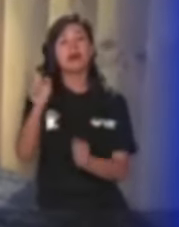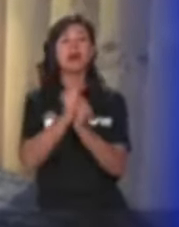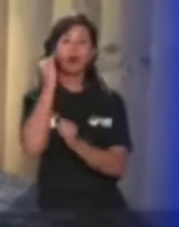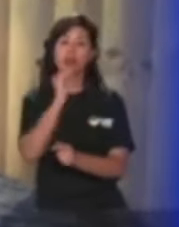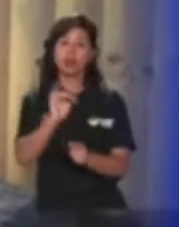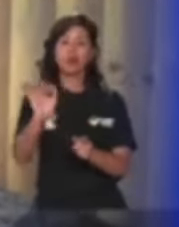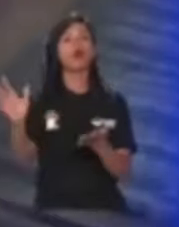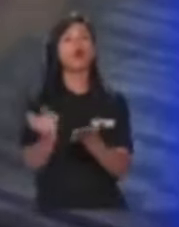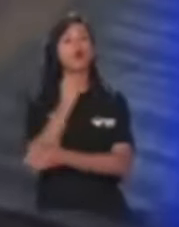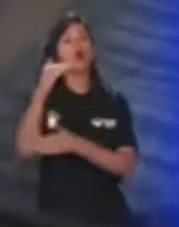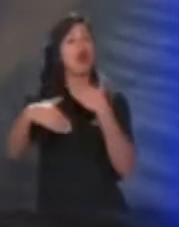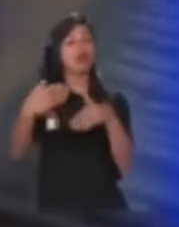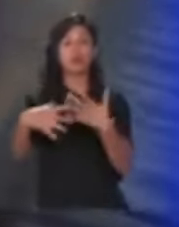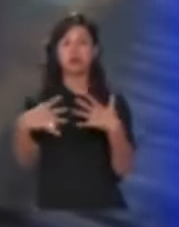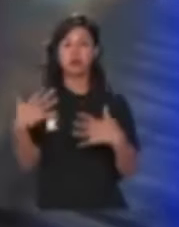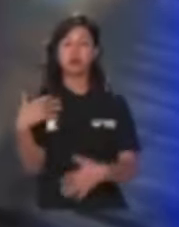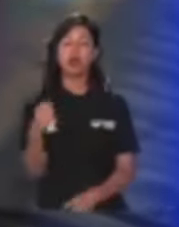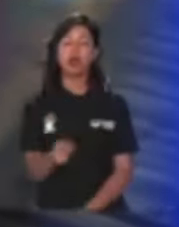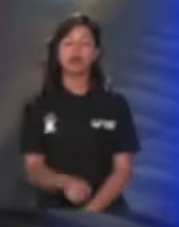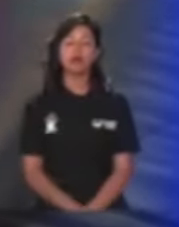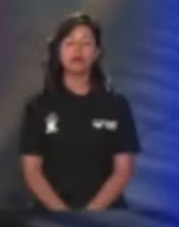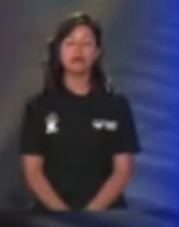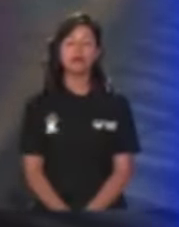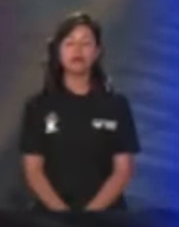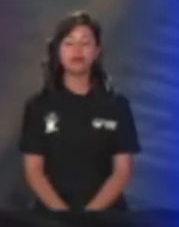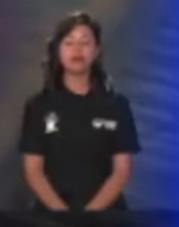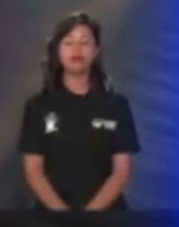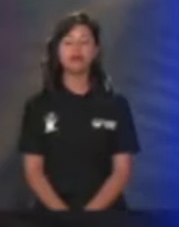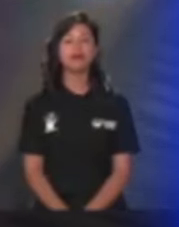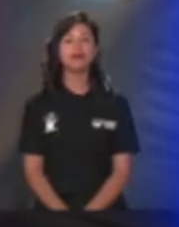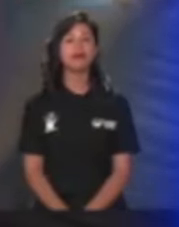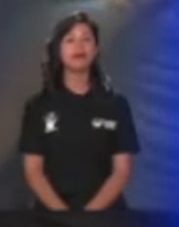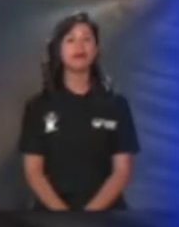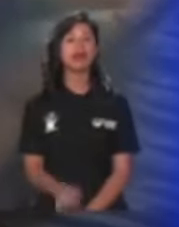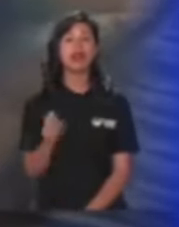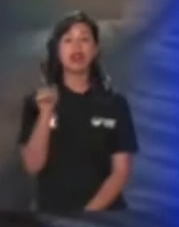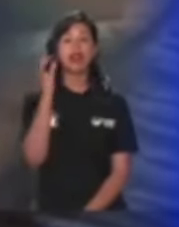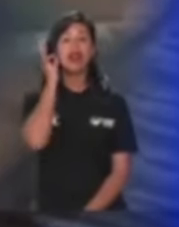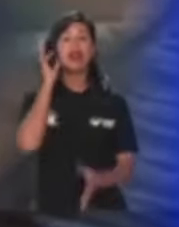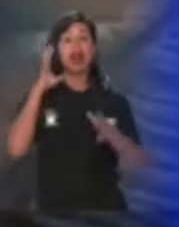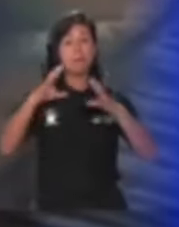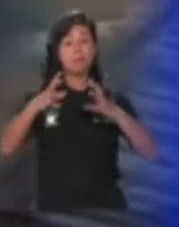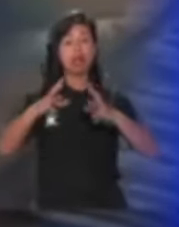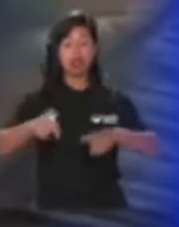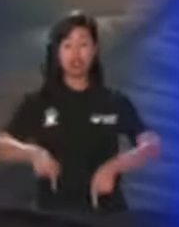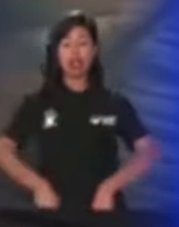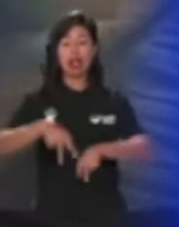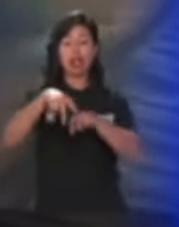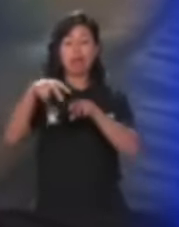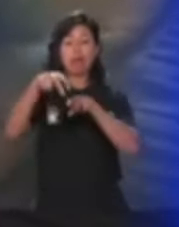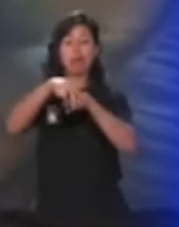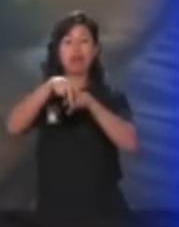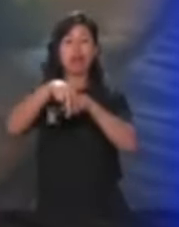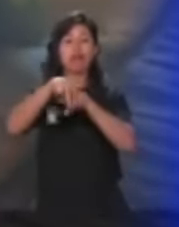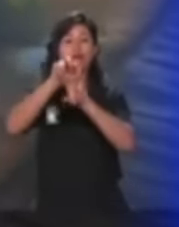consiguen grandes avances con eso. 9, con fuerza, sí. Ella se pone una pelotita aquí en las piernas y tiene que